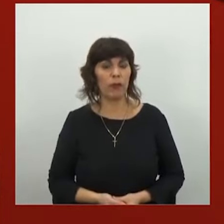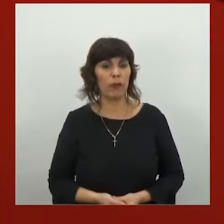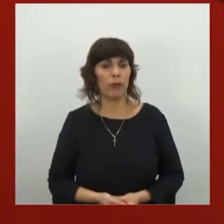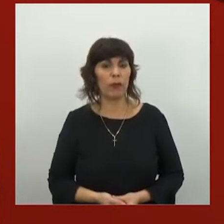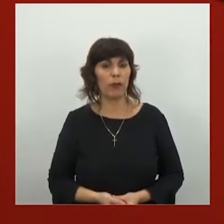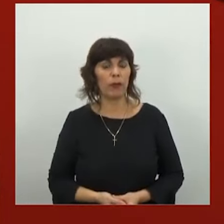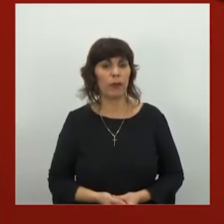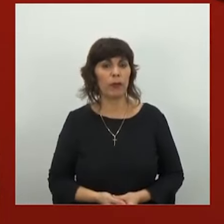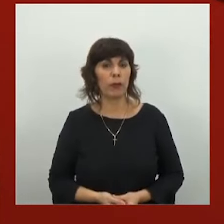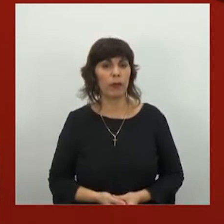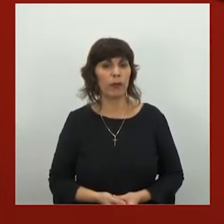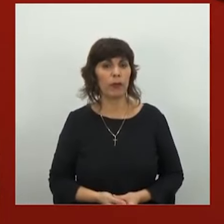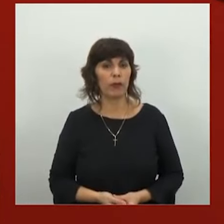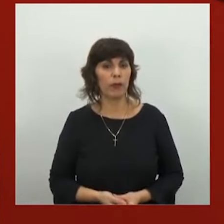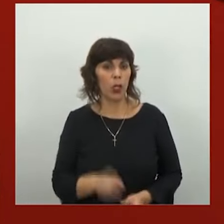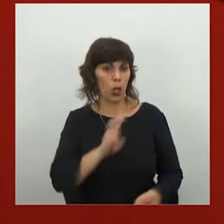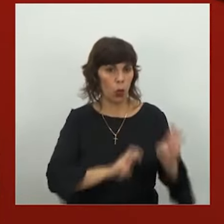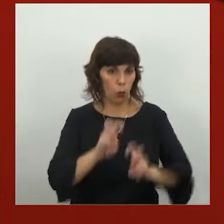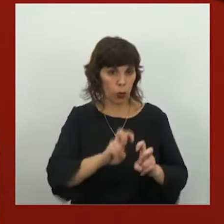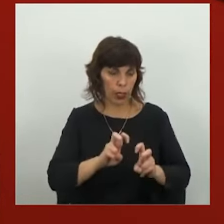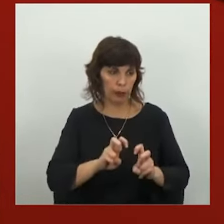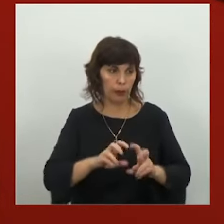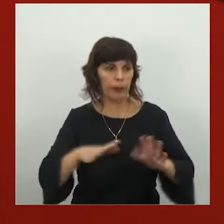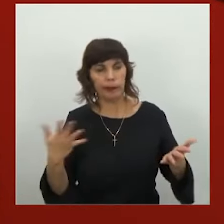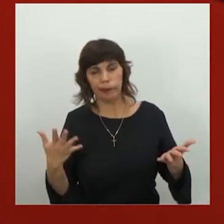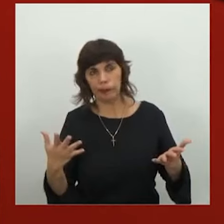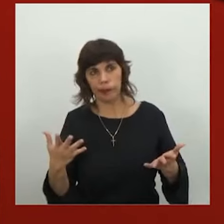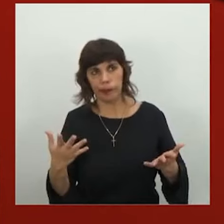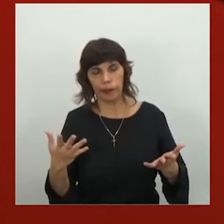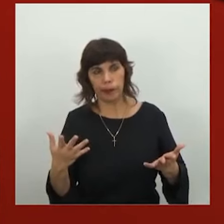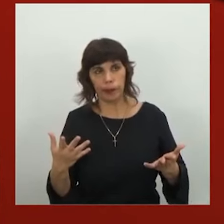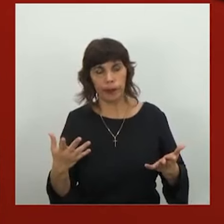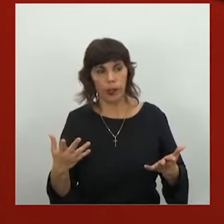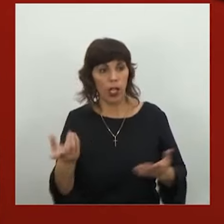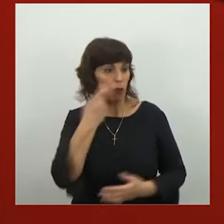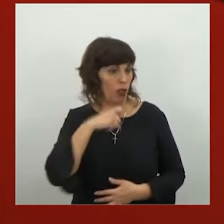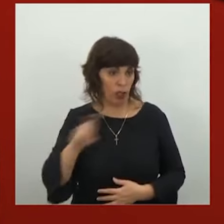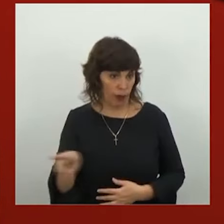No lo tienes que buscar mucho porque está todo el tiempo delante tuya.